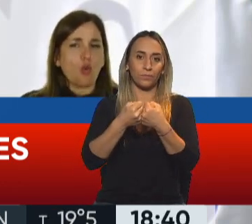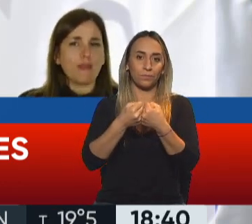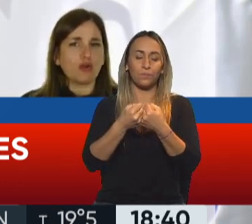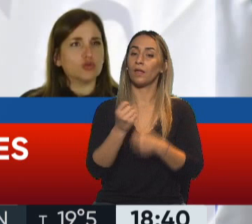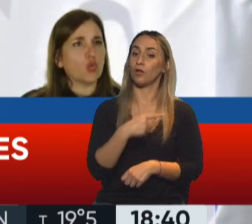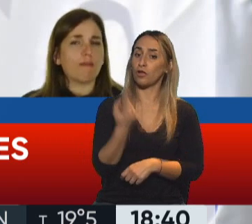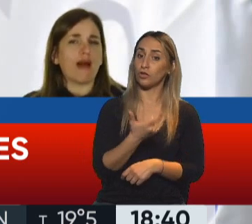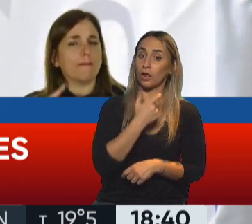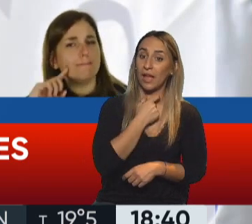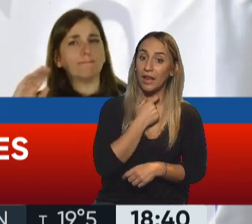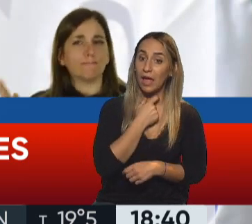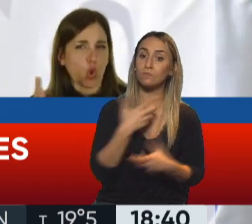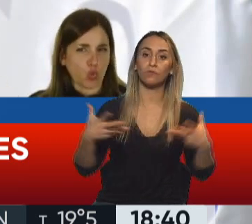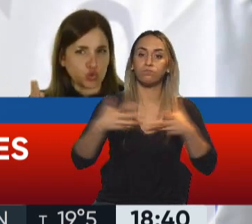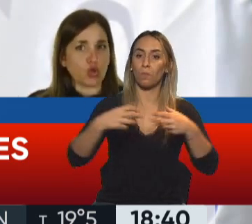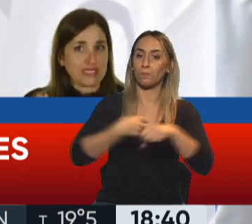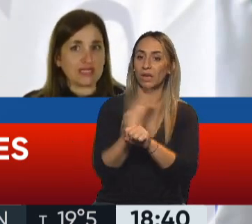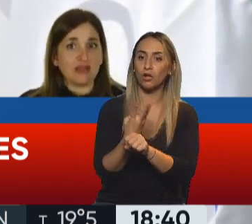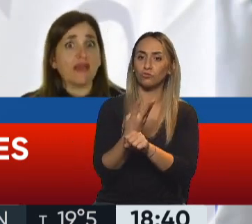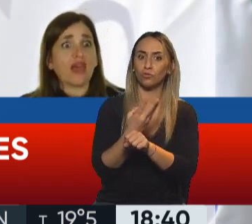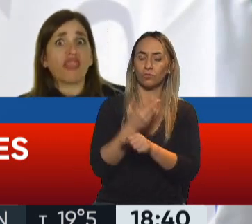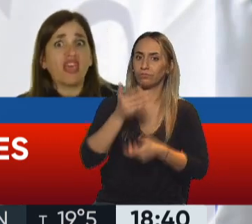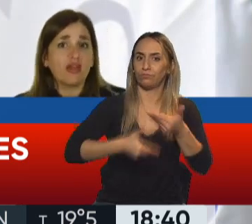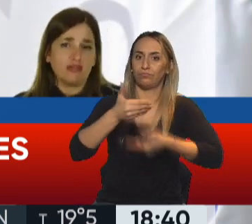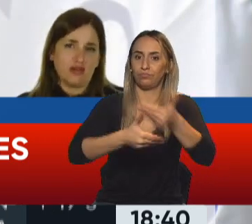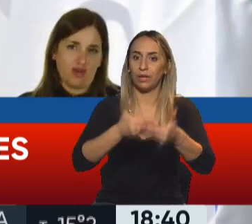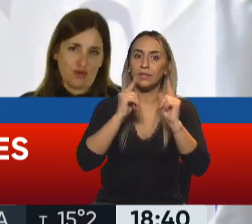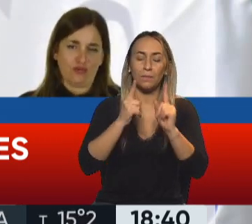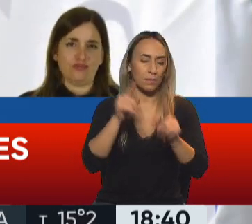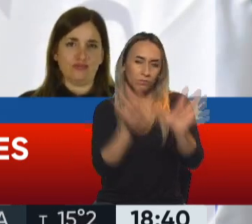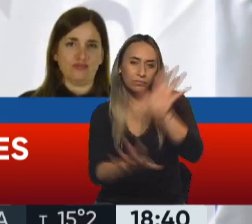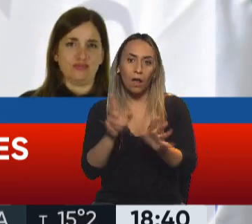Queremos un Mercosur más productivista y que dé trabajo.